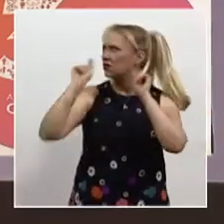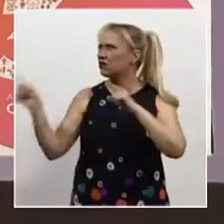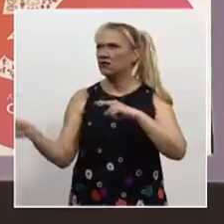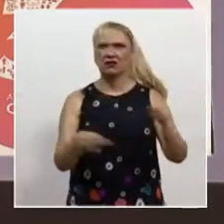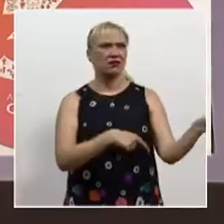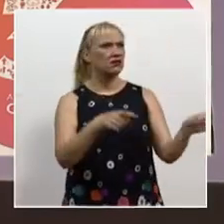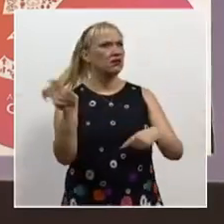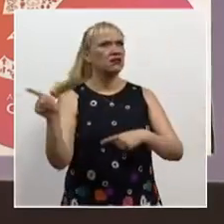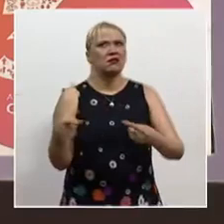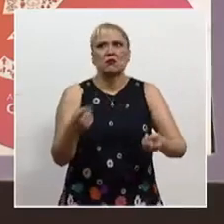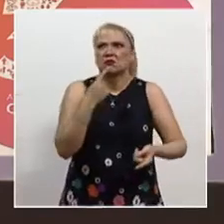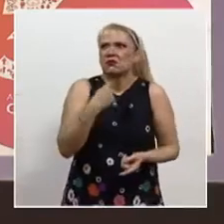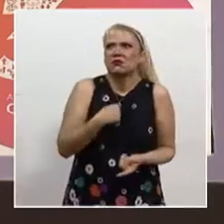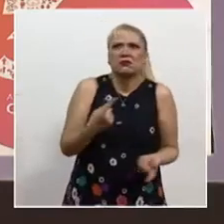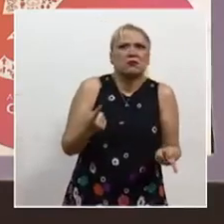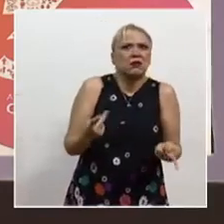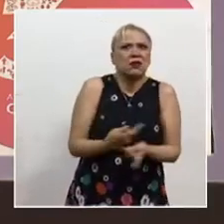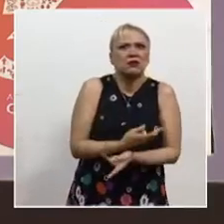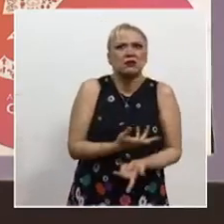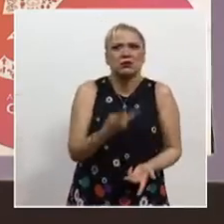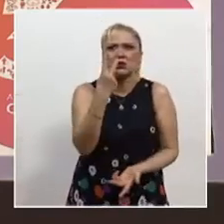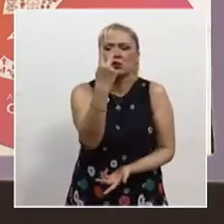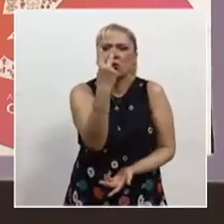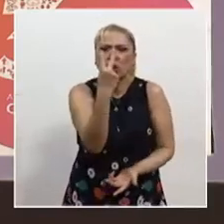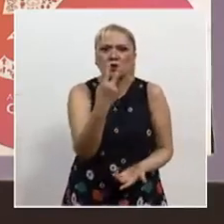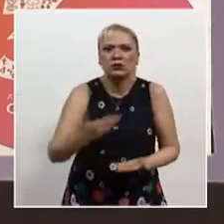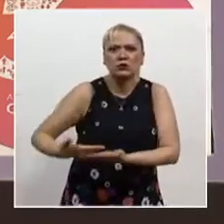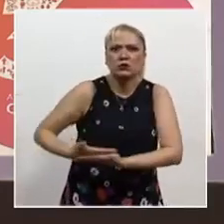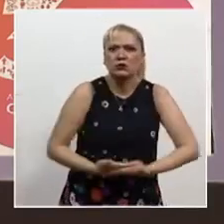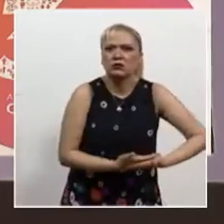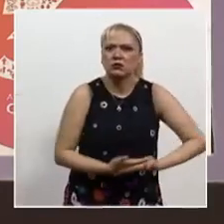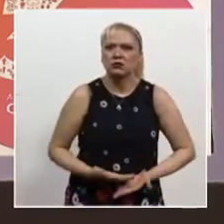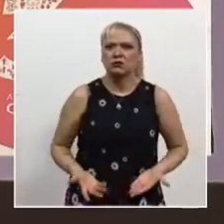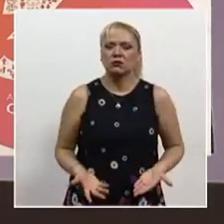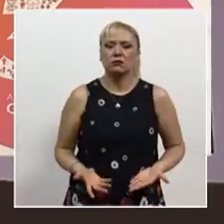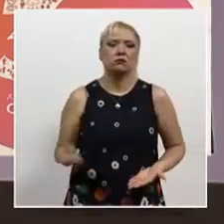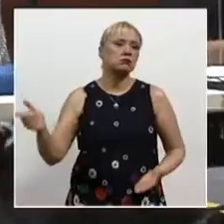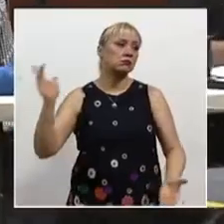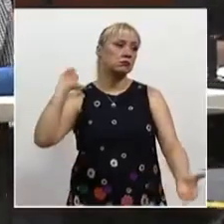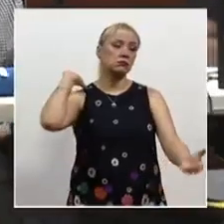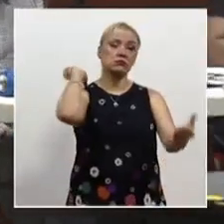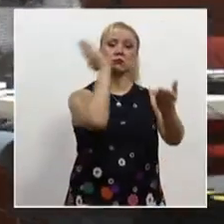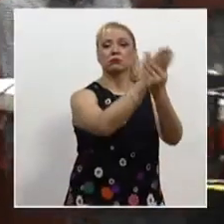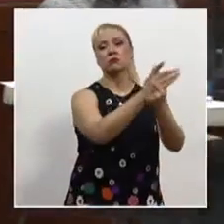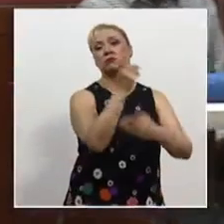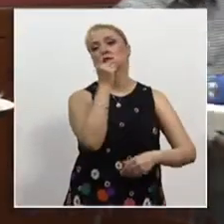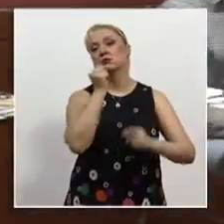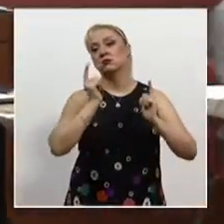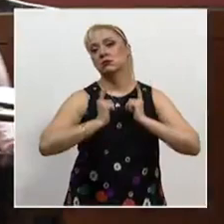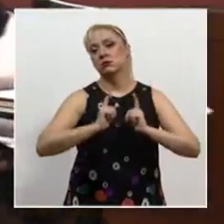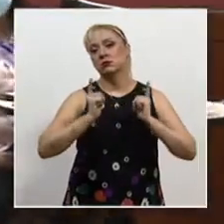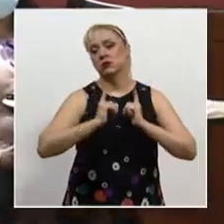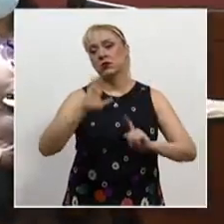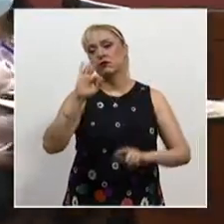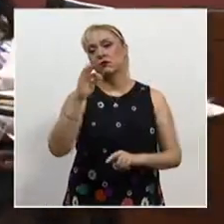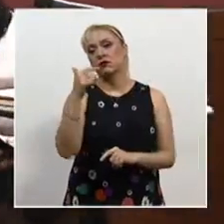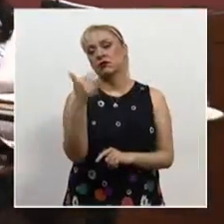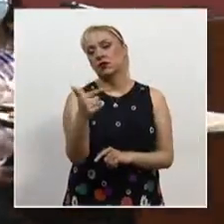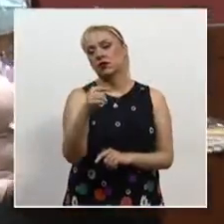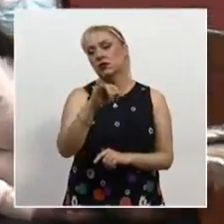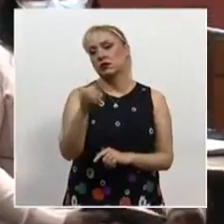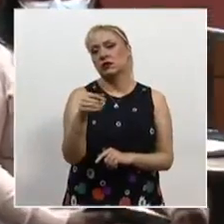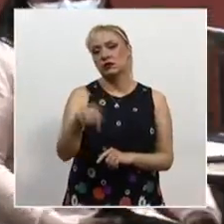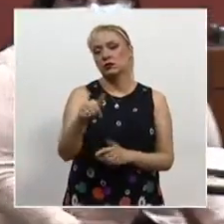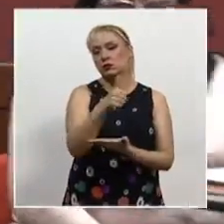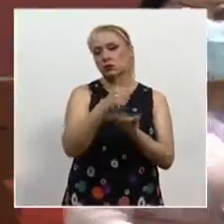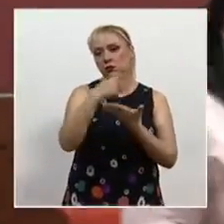le dieron información sobre lo que pasó. Por estos hechos acudieron ante la Fiscalía de la Ciudad de México y es fecha que a 5